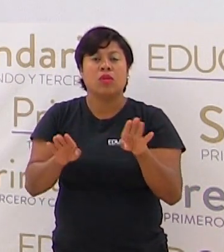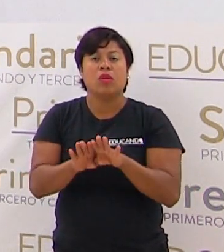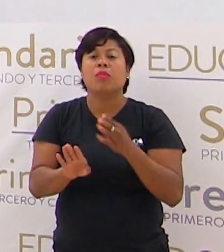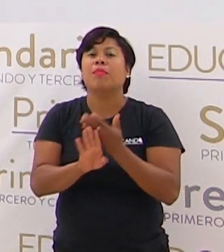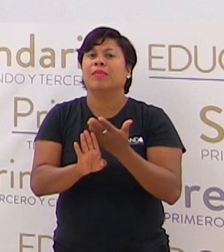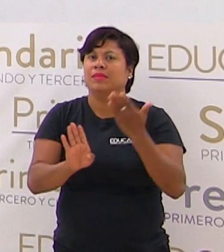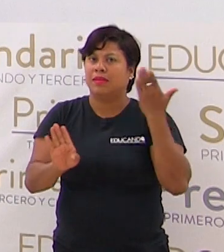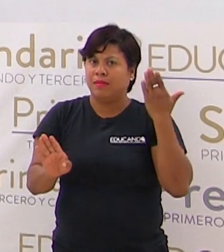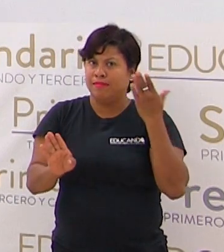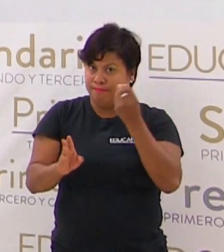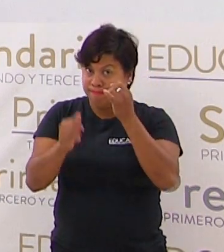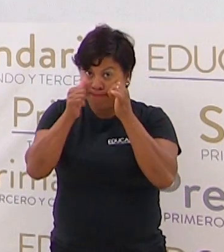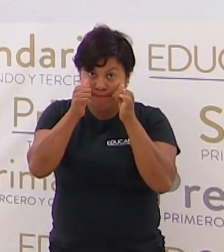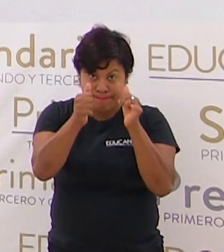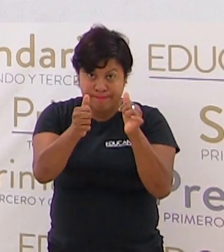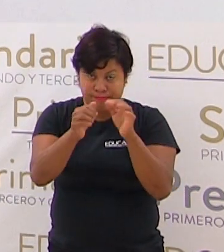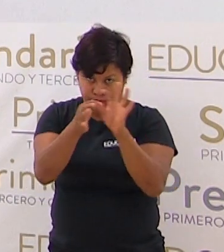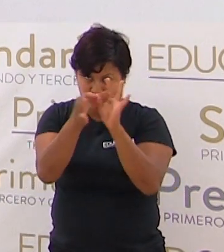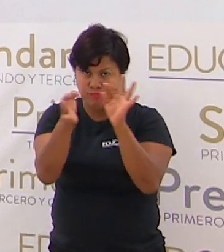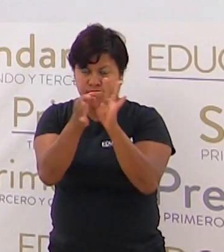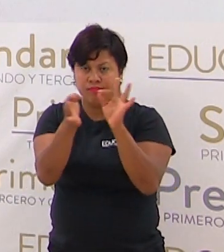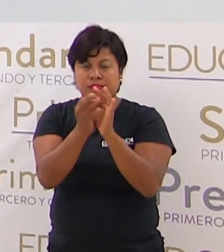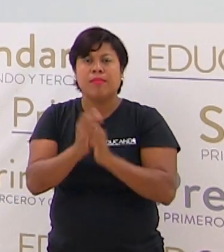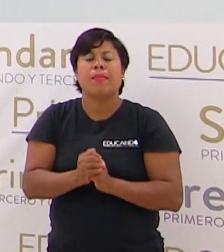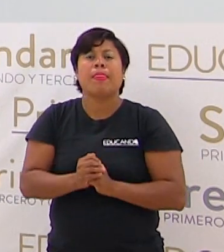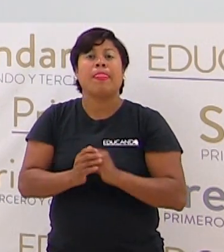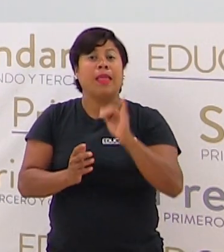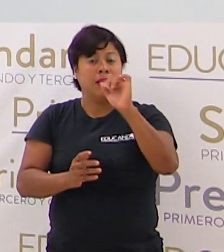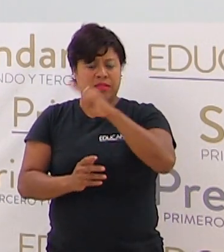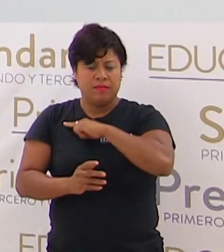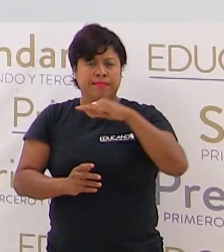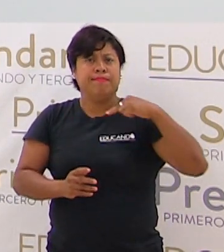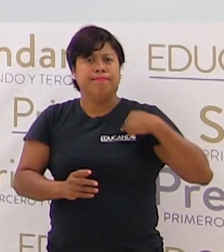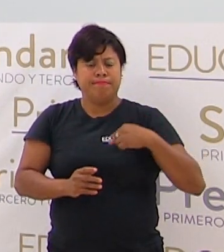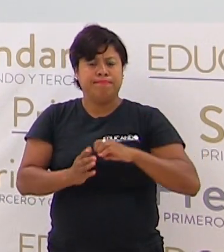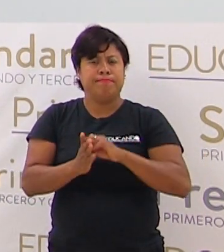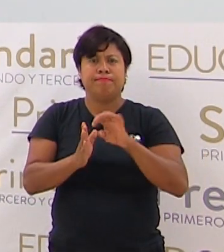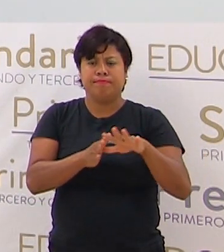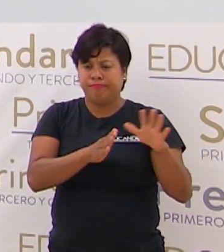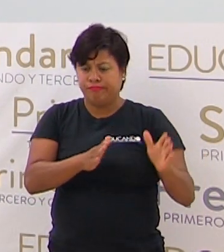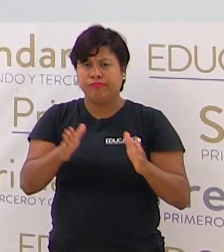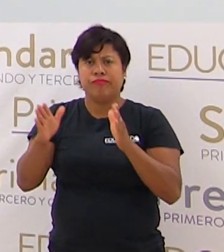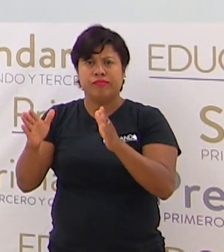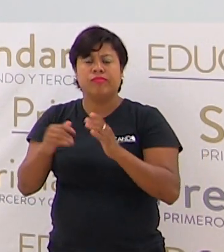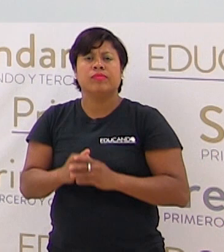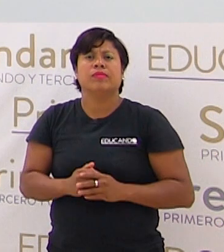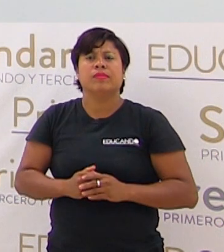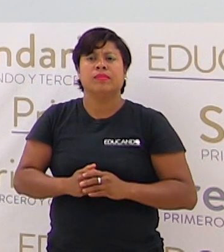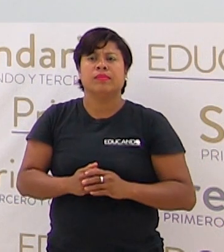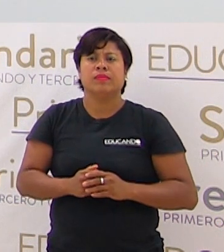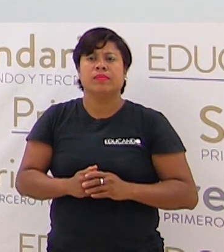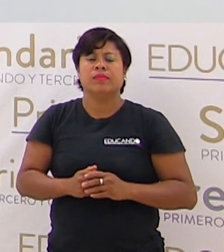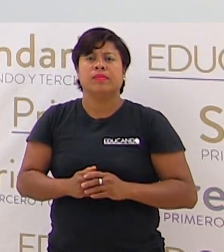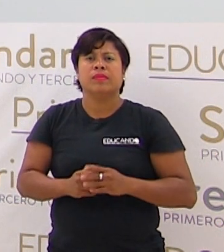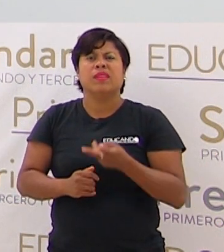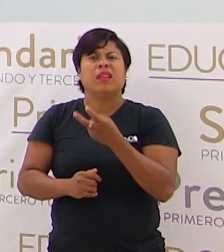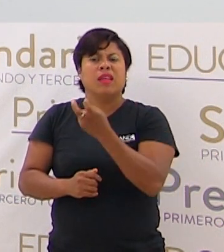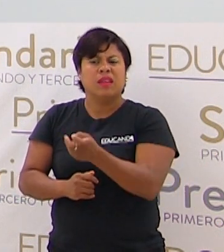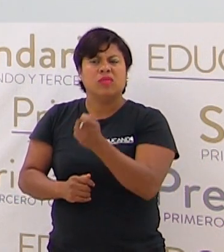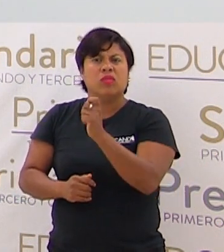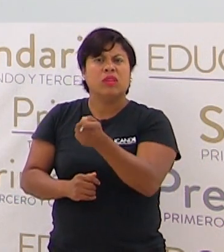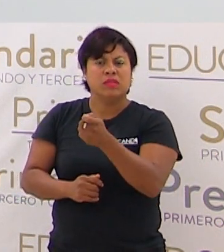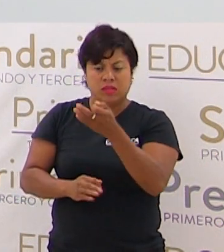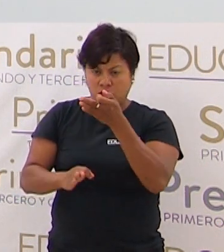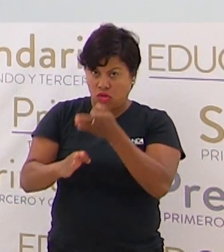como pasado. Mucha atención, lo voy a explicar. Si nosotros nos ubicamos en lo que